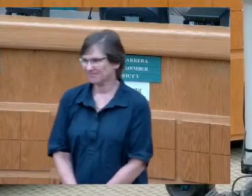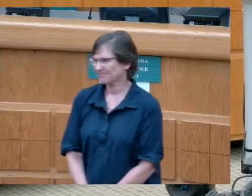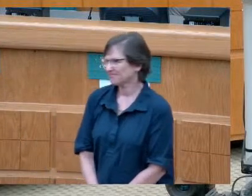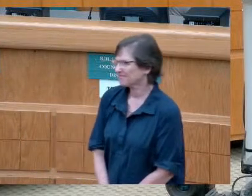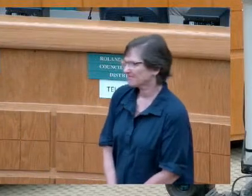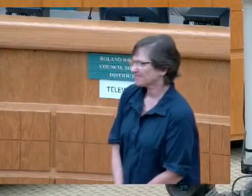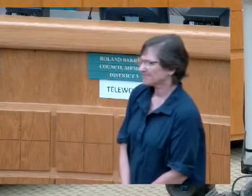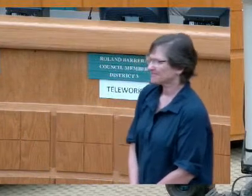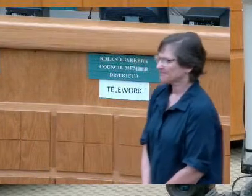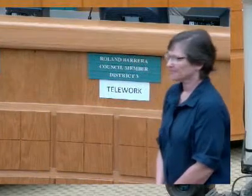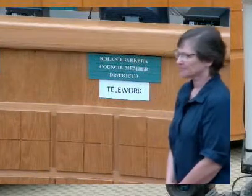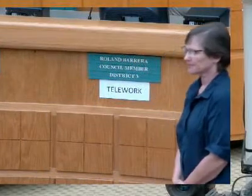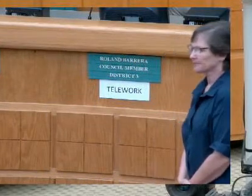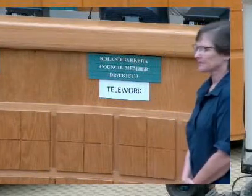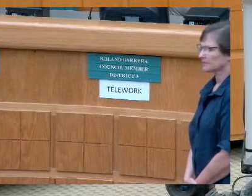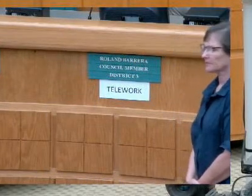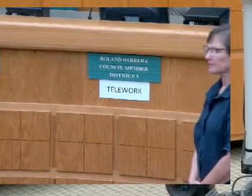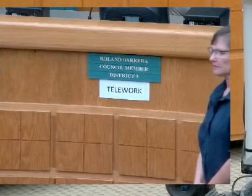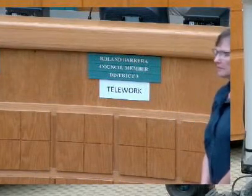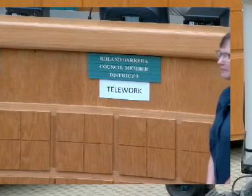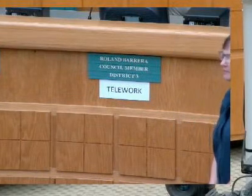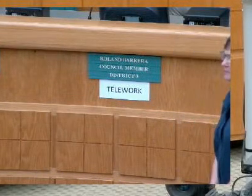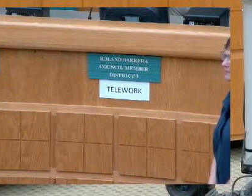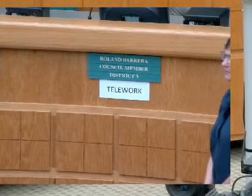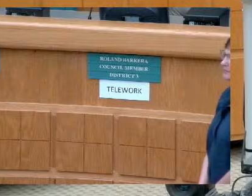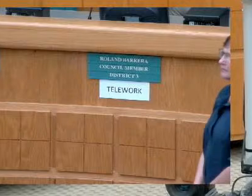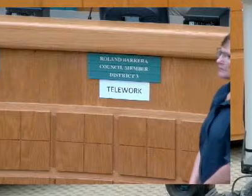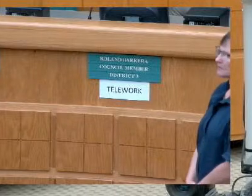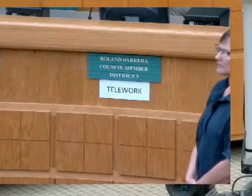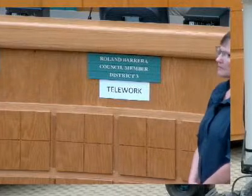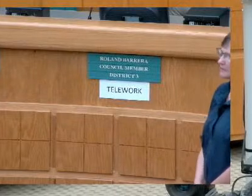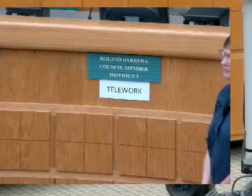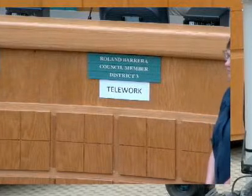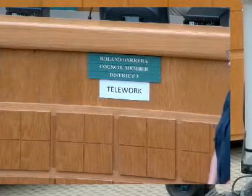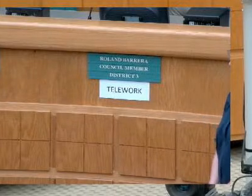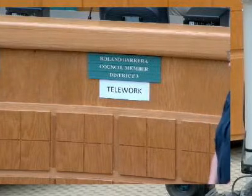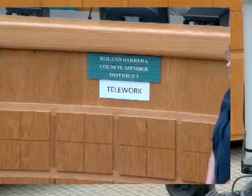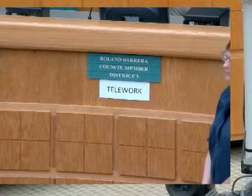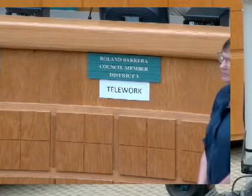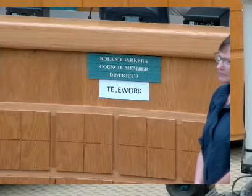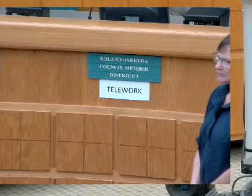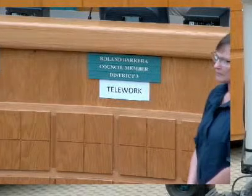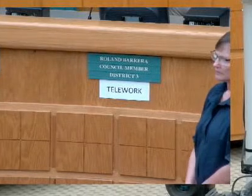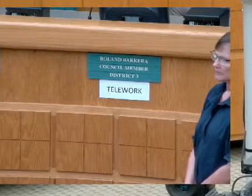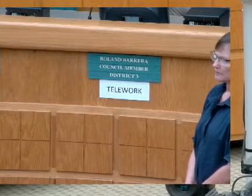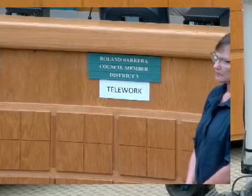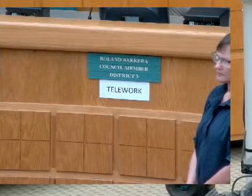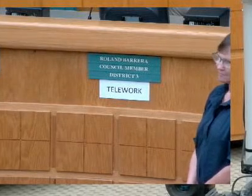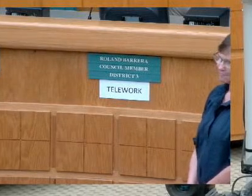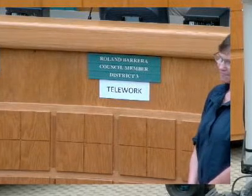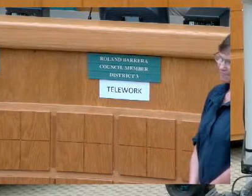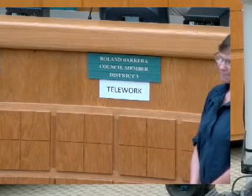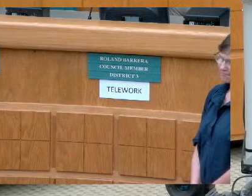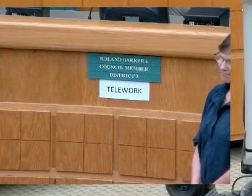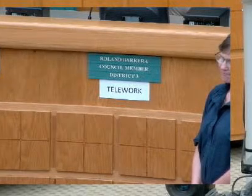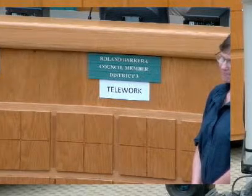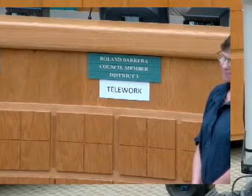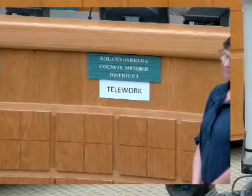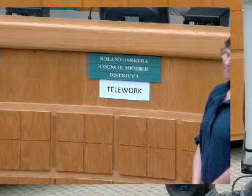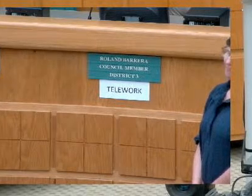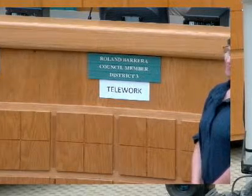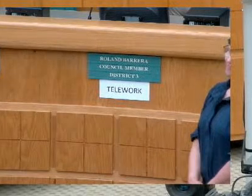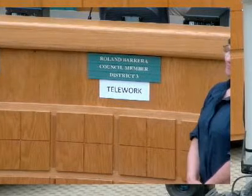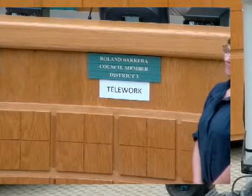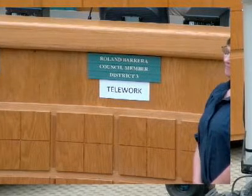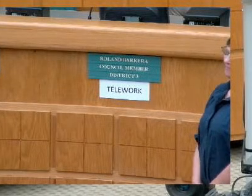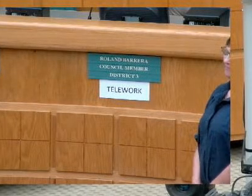361-826-7200 para programar su cita. Continuamos viendo muertes del COVID reportadas diariamente. Hoy tuvimos 10. Nuestro más sentido pésame